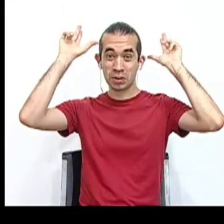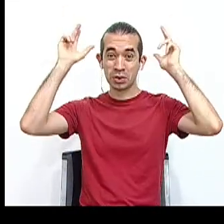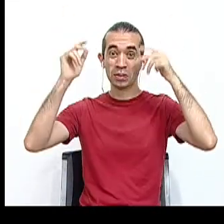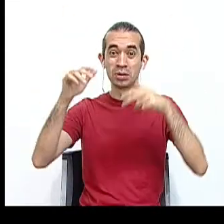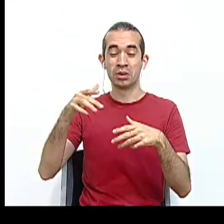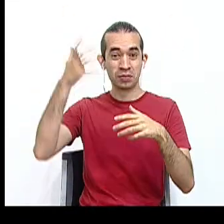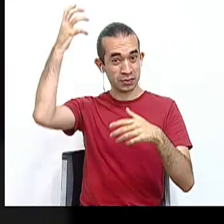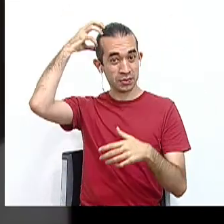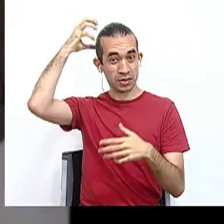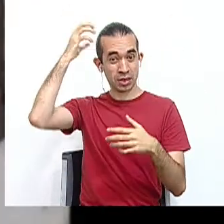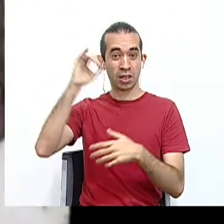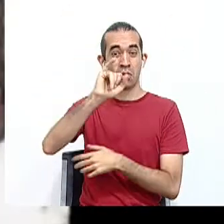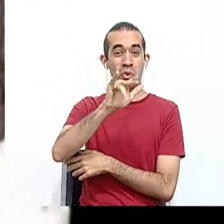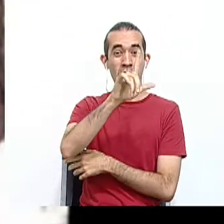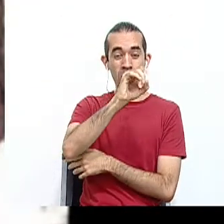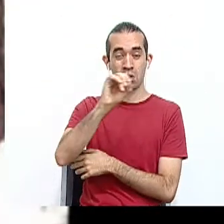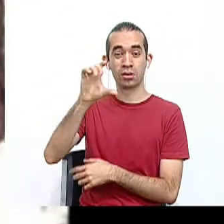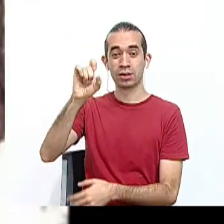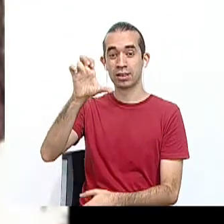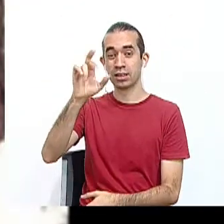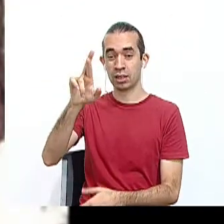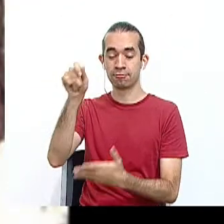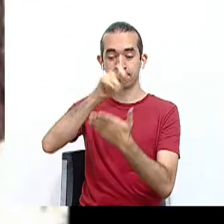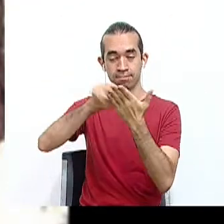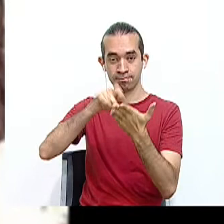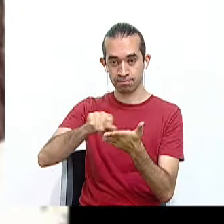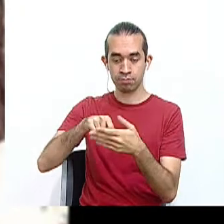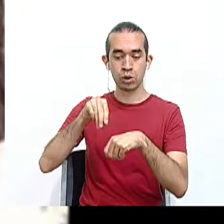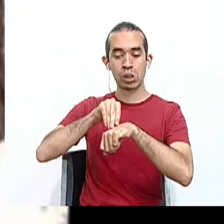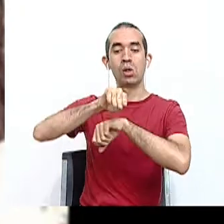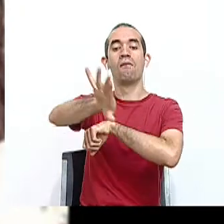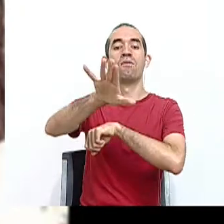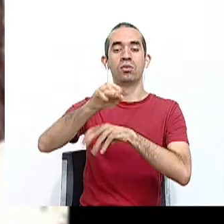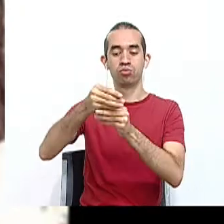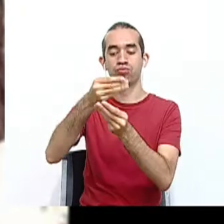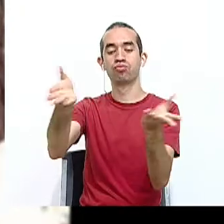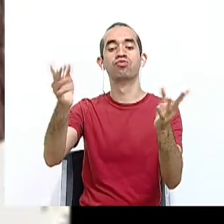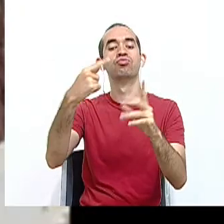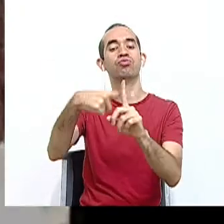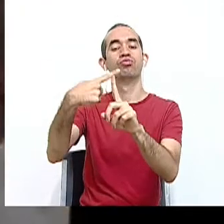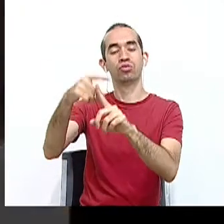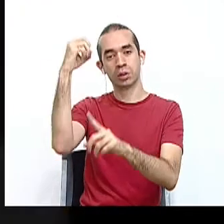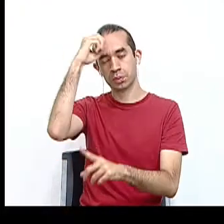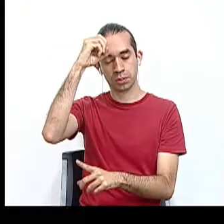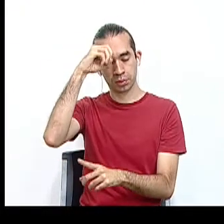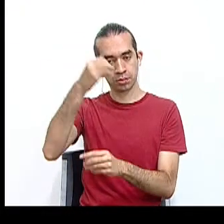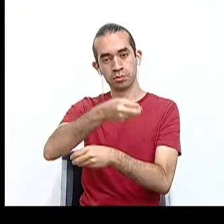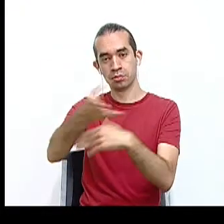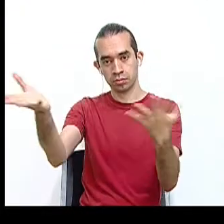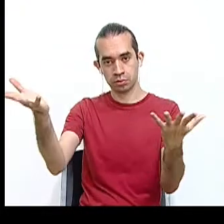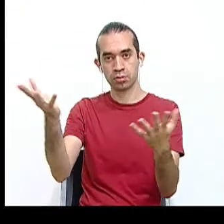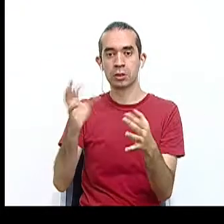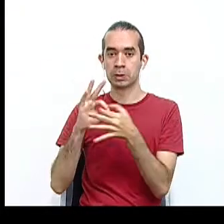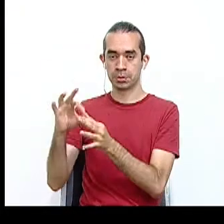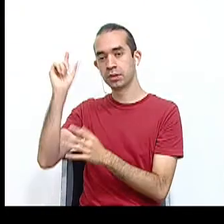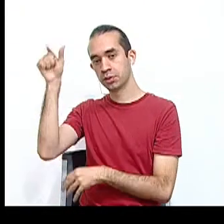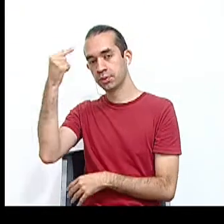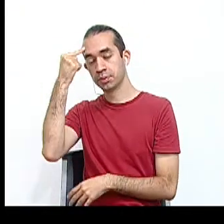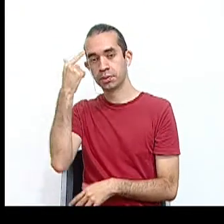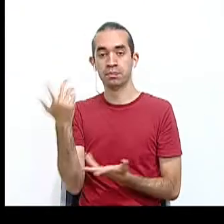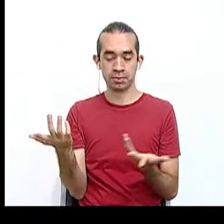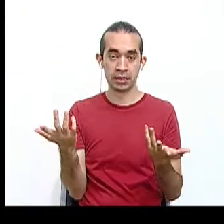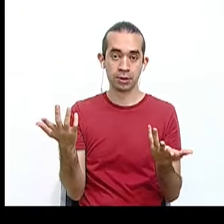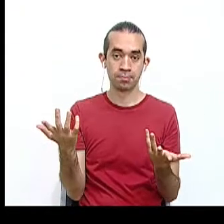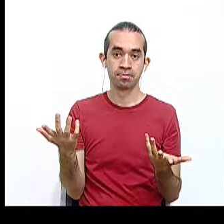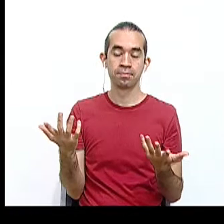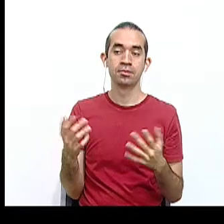cuya publicación estaba motivada a influir positivamente sobre la opinión pública en el sentido gubernamental. Es así